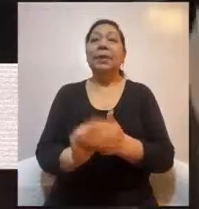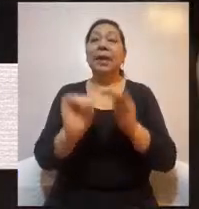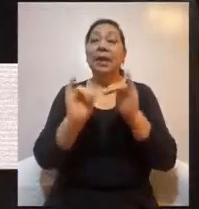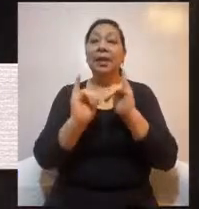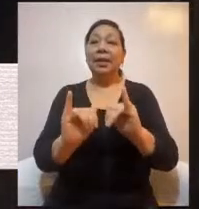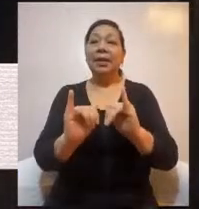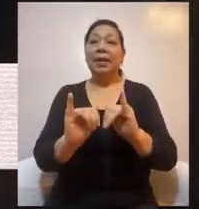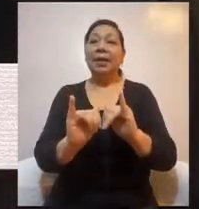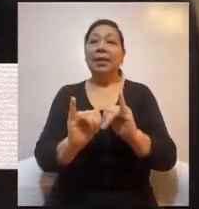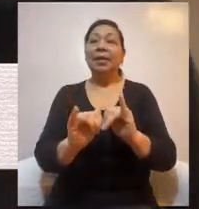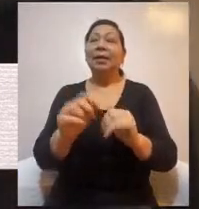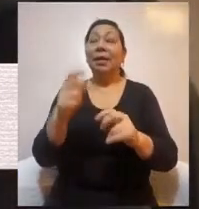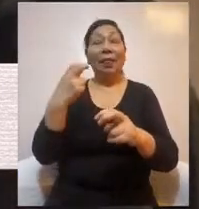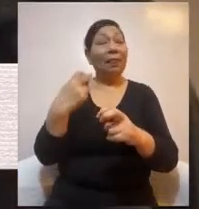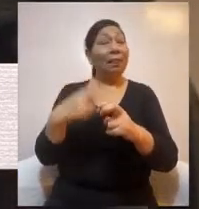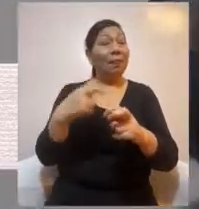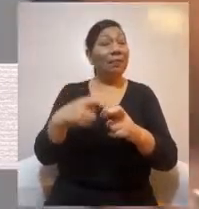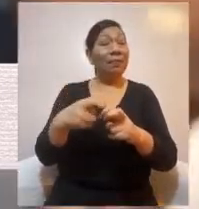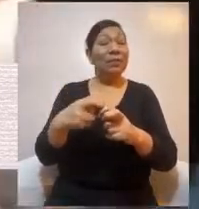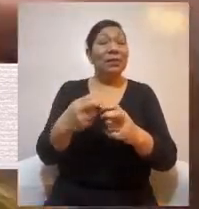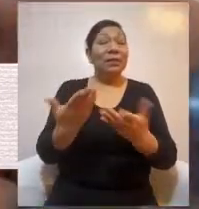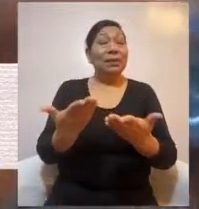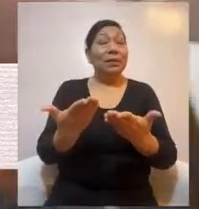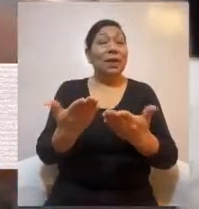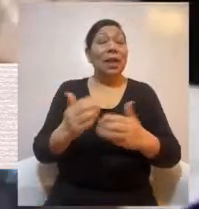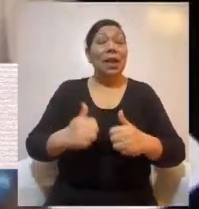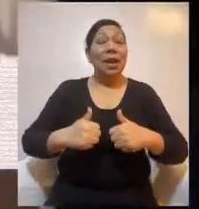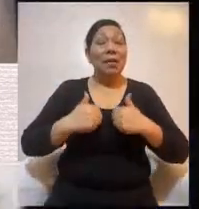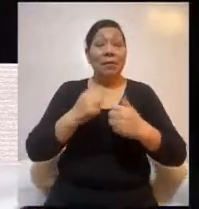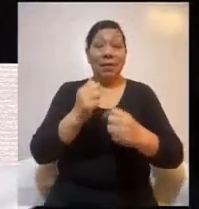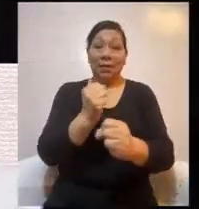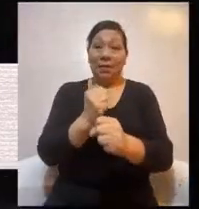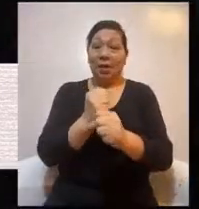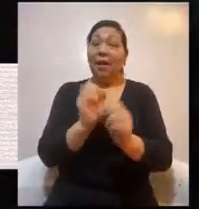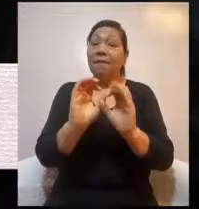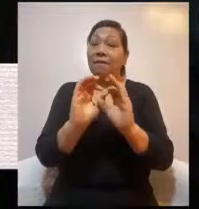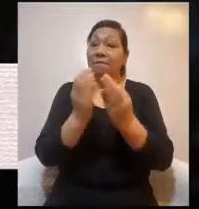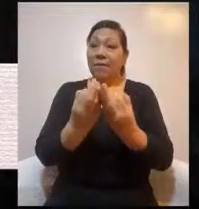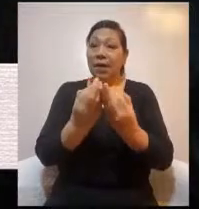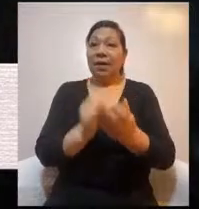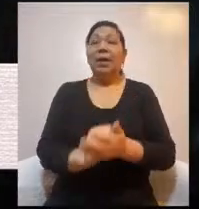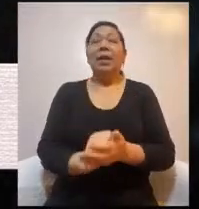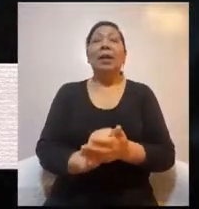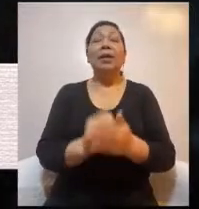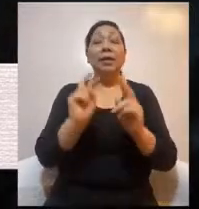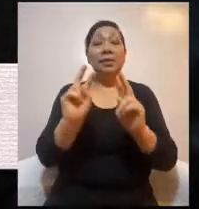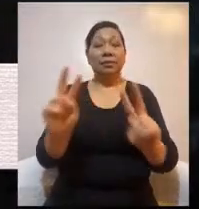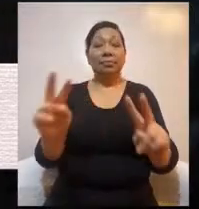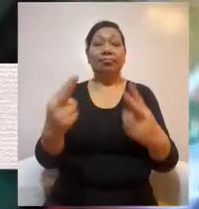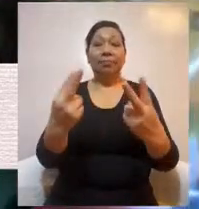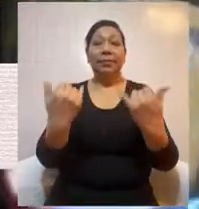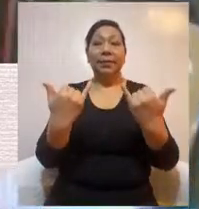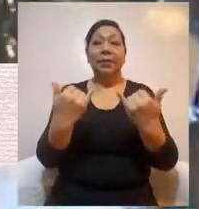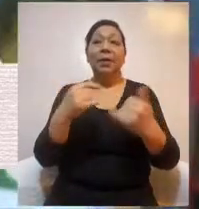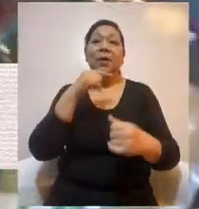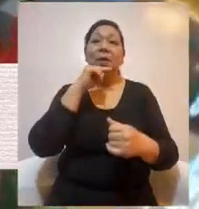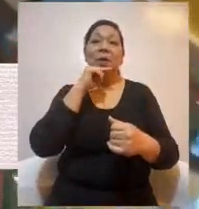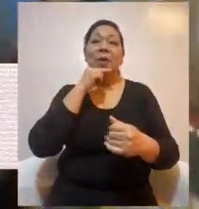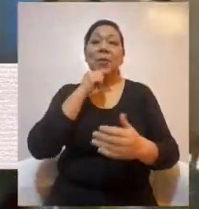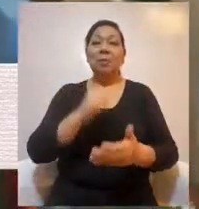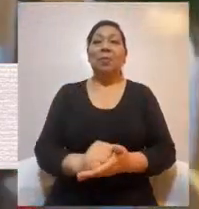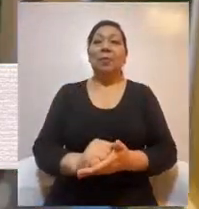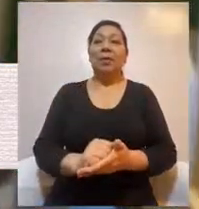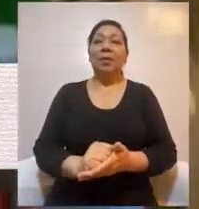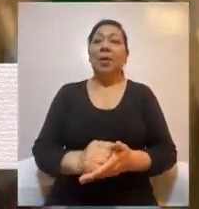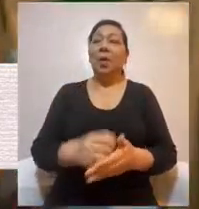en la permanencia es la difícil conciliación de la vida laboral y familiar a la que se ven enfrentadas las